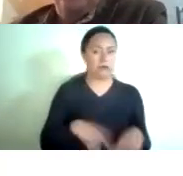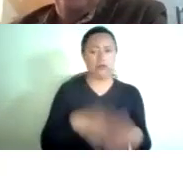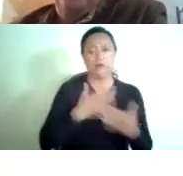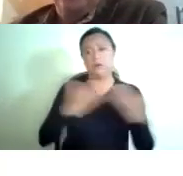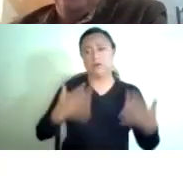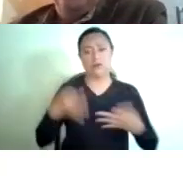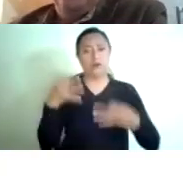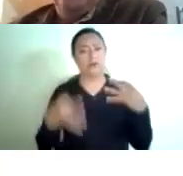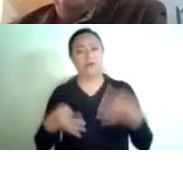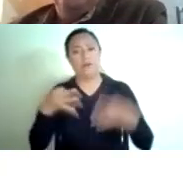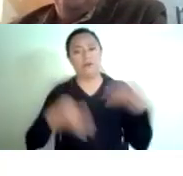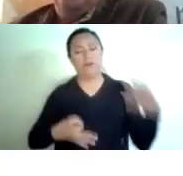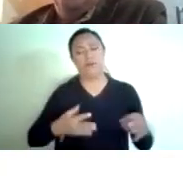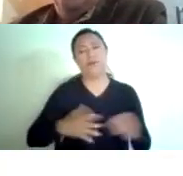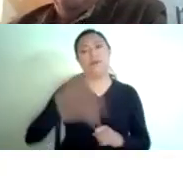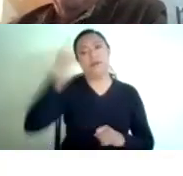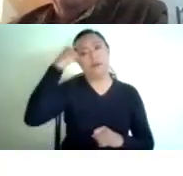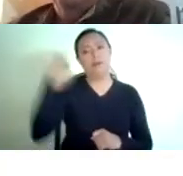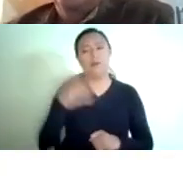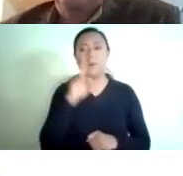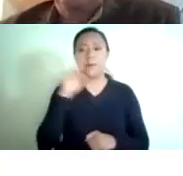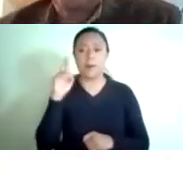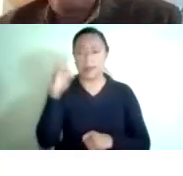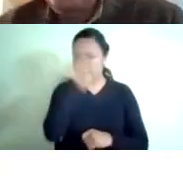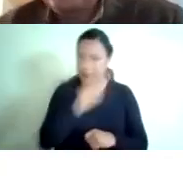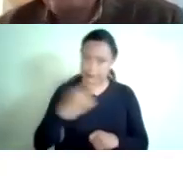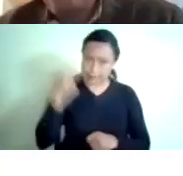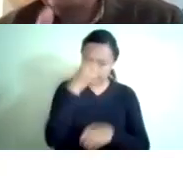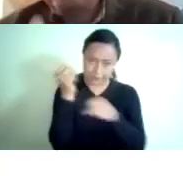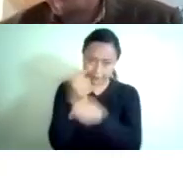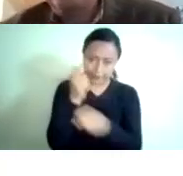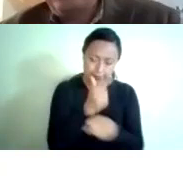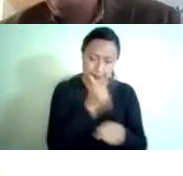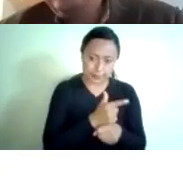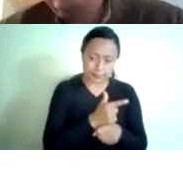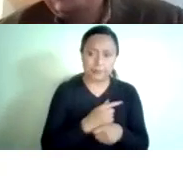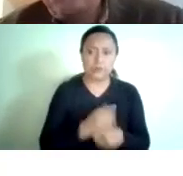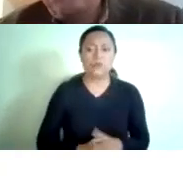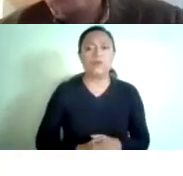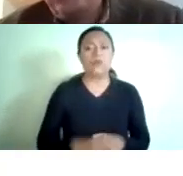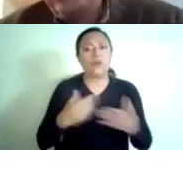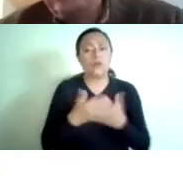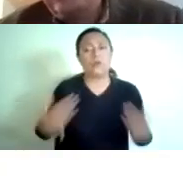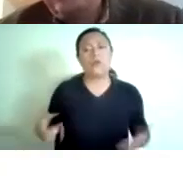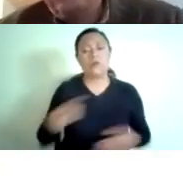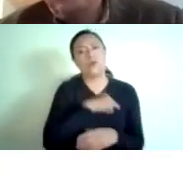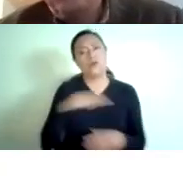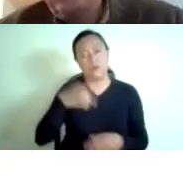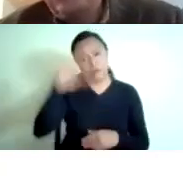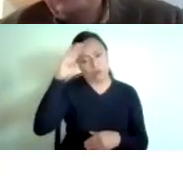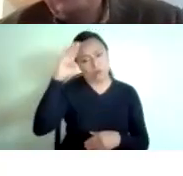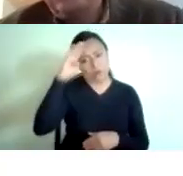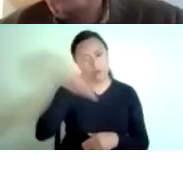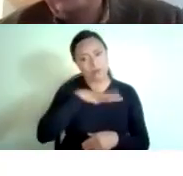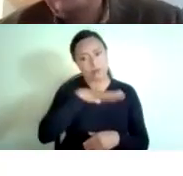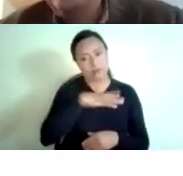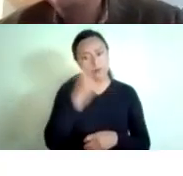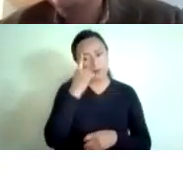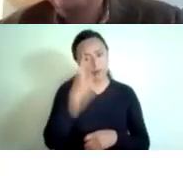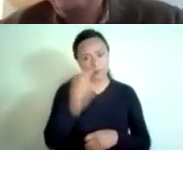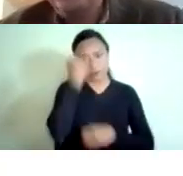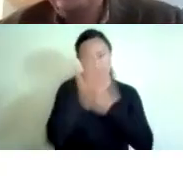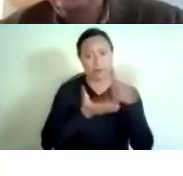países. Es decir, arma el caso, detiene a la persona y la presenta ante el juez de control directamente. Y luego el Ministerio Público sí